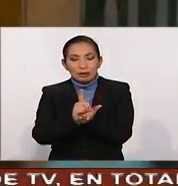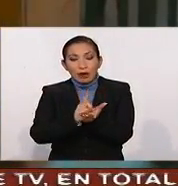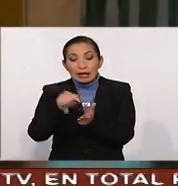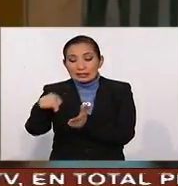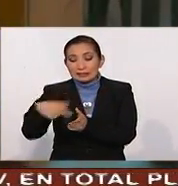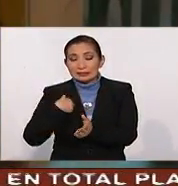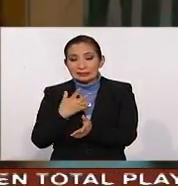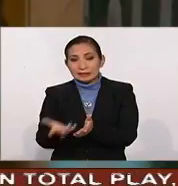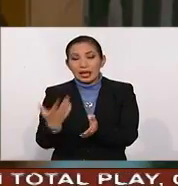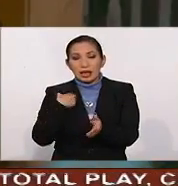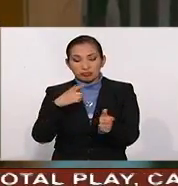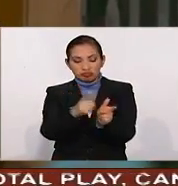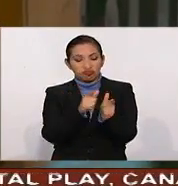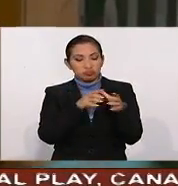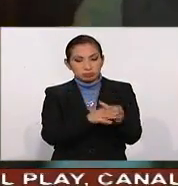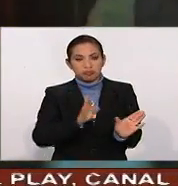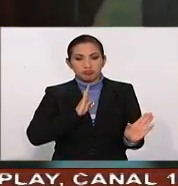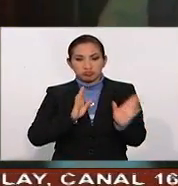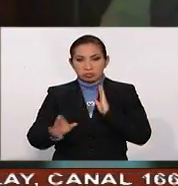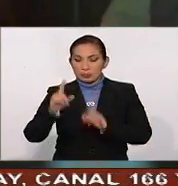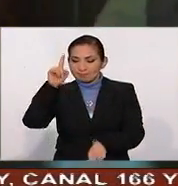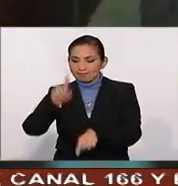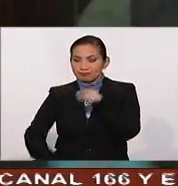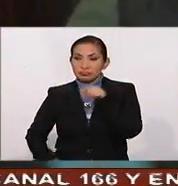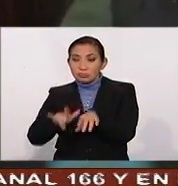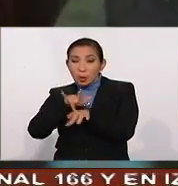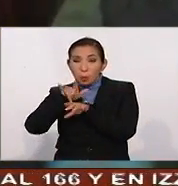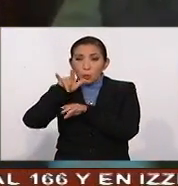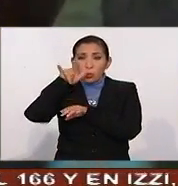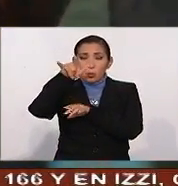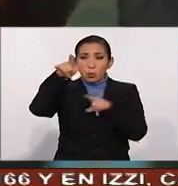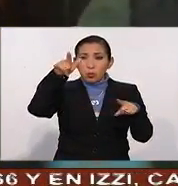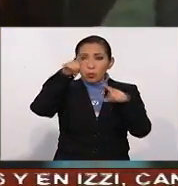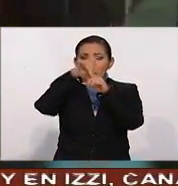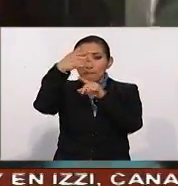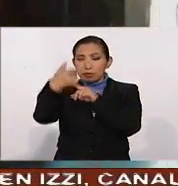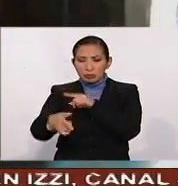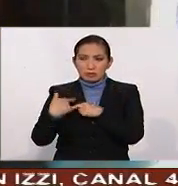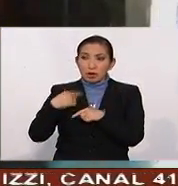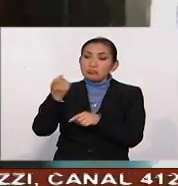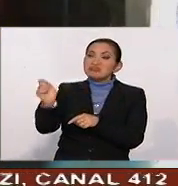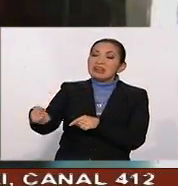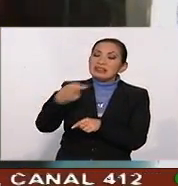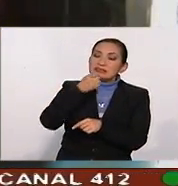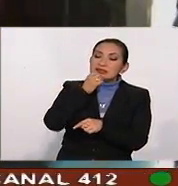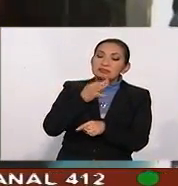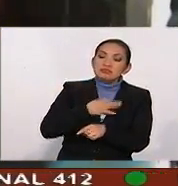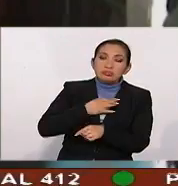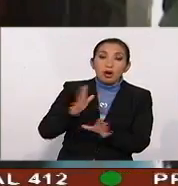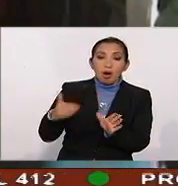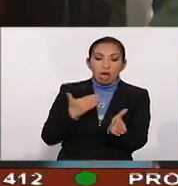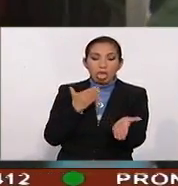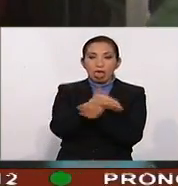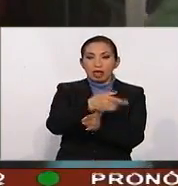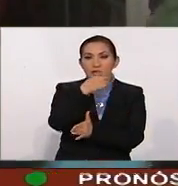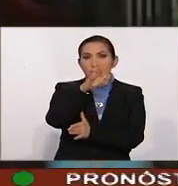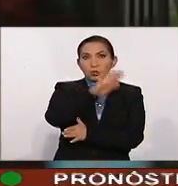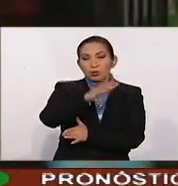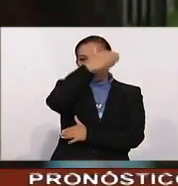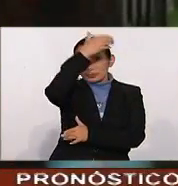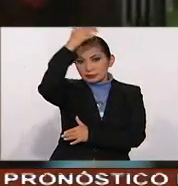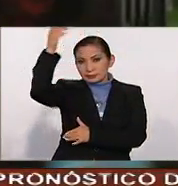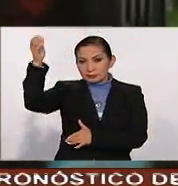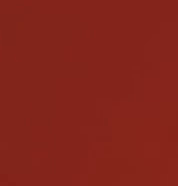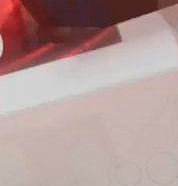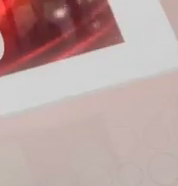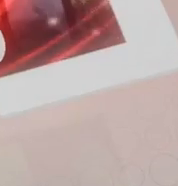esa medida, las Fuerzas Armadas podrán derribar aeronaves que no se identifiquen e invadan su espacio